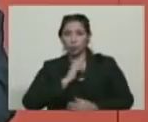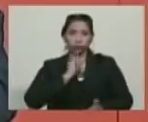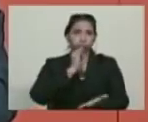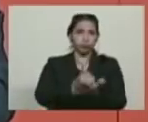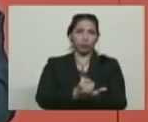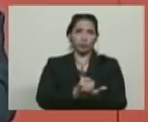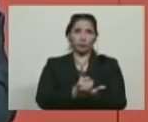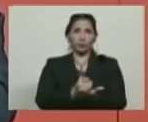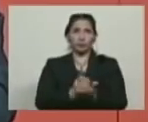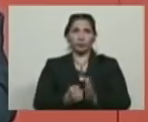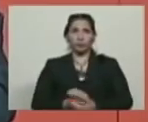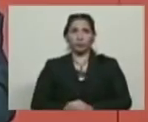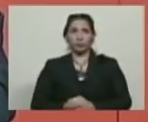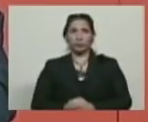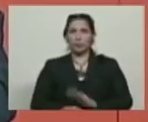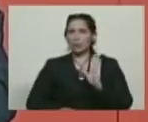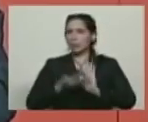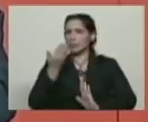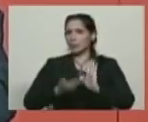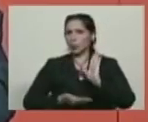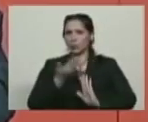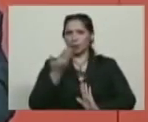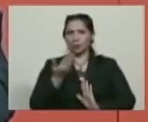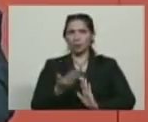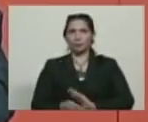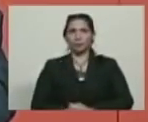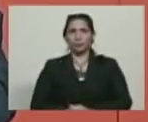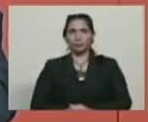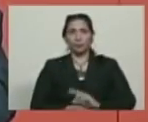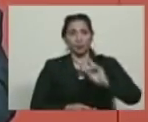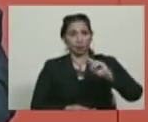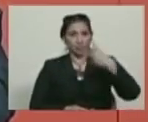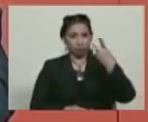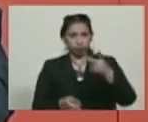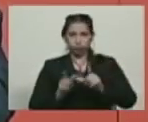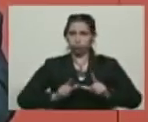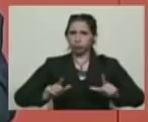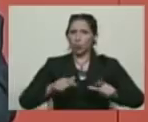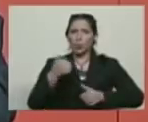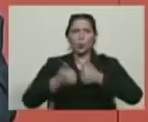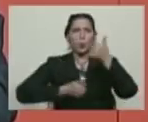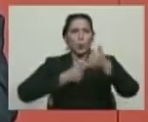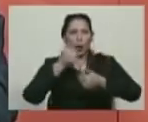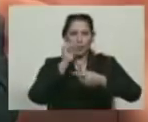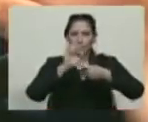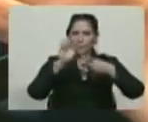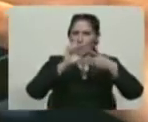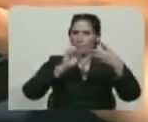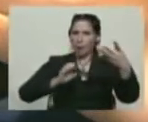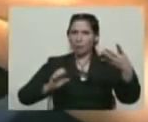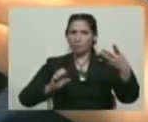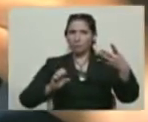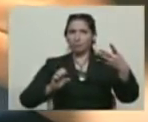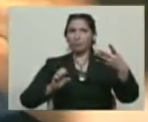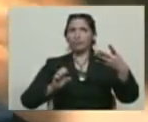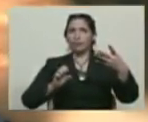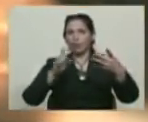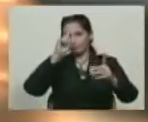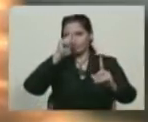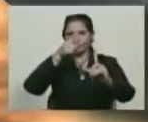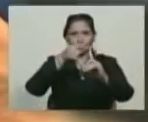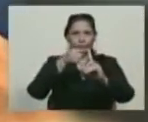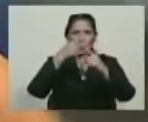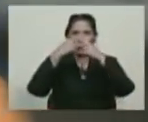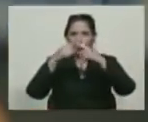como fundamentales en segundo lugar cuáles son los elementos que inciden directamente para el